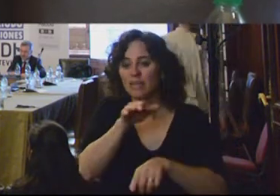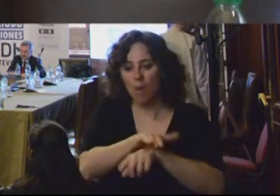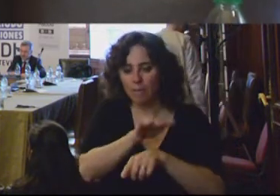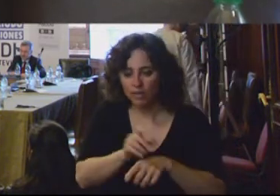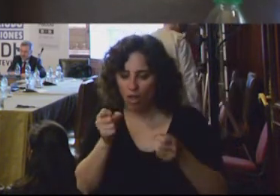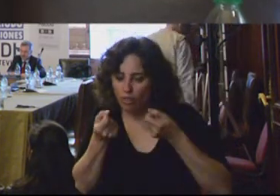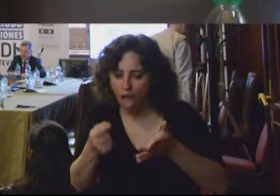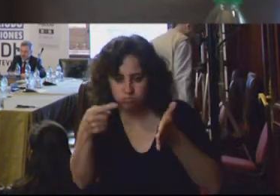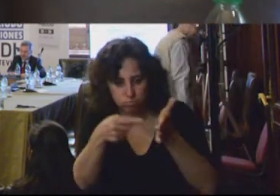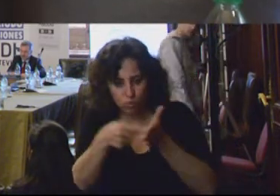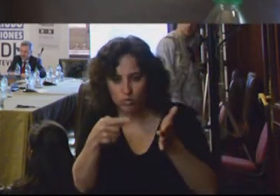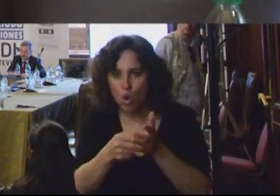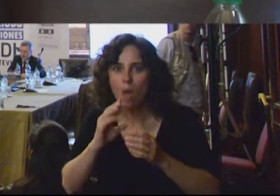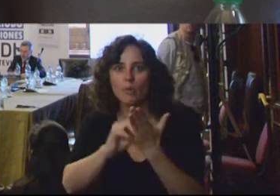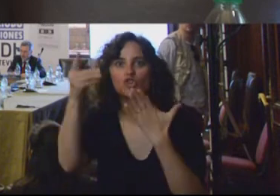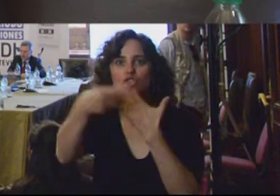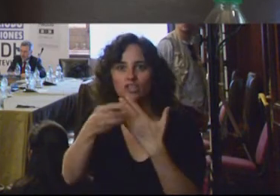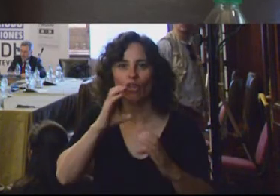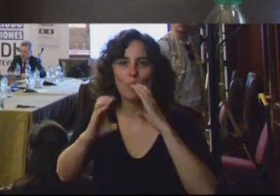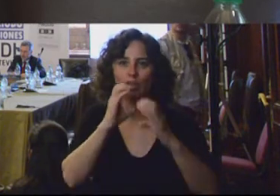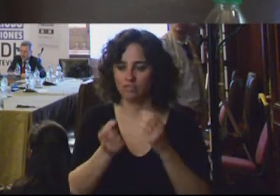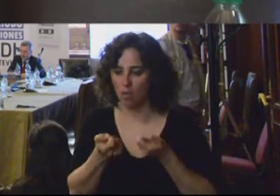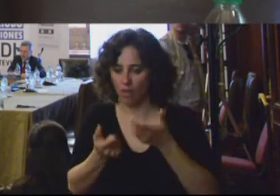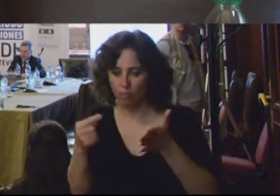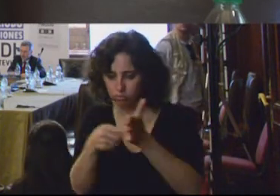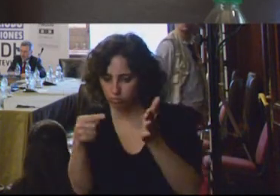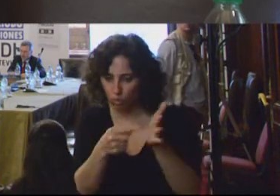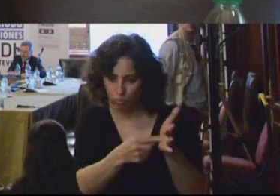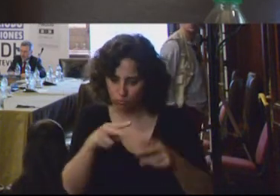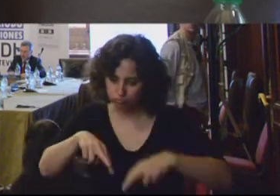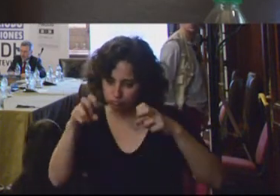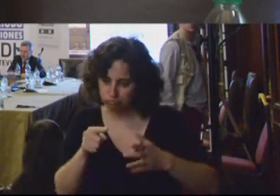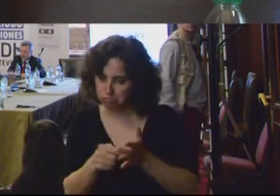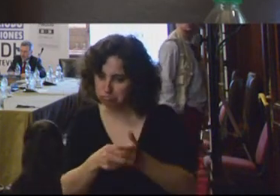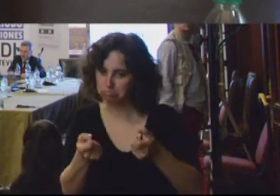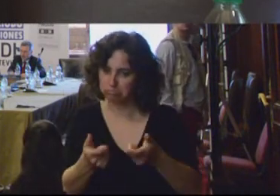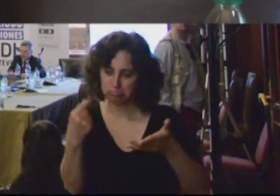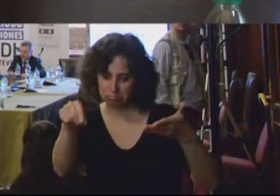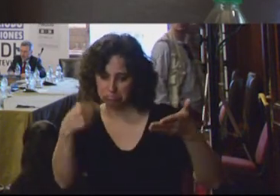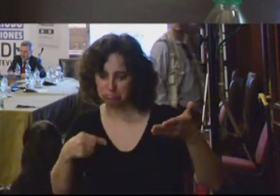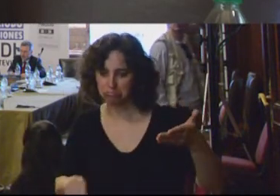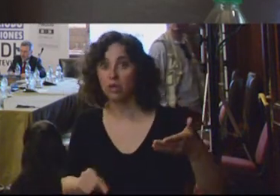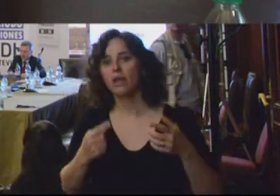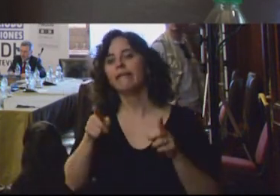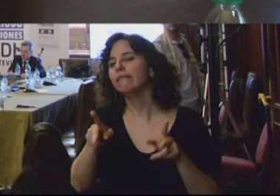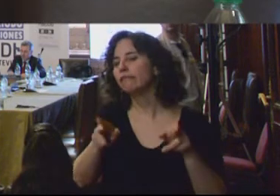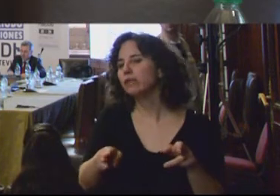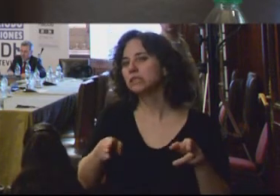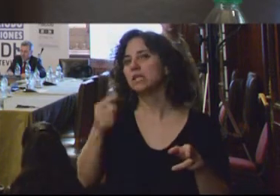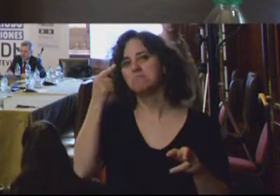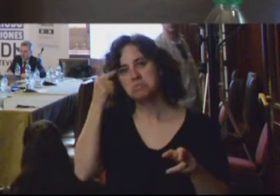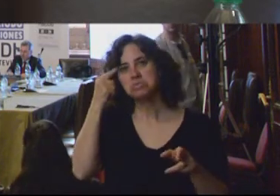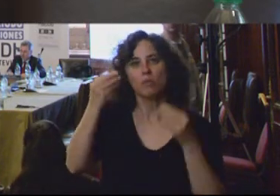los proyectos comunicacionales. Y es la fase en la cual realmente nos preocupa que exista